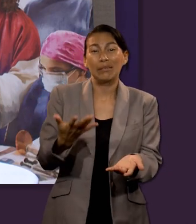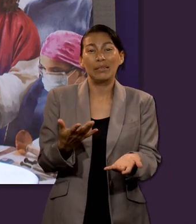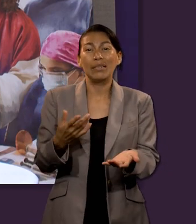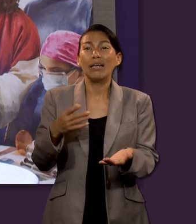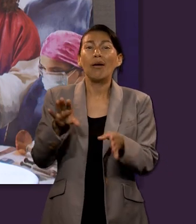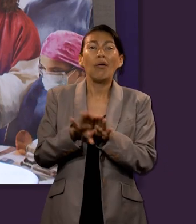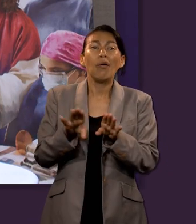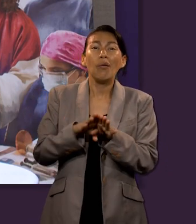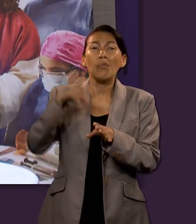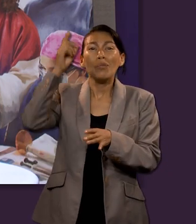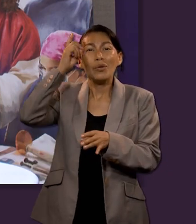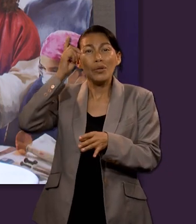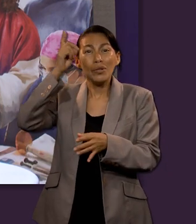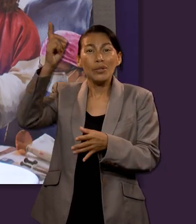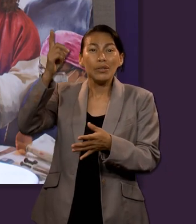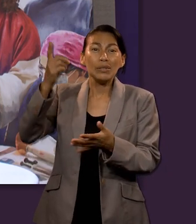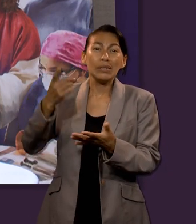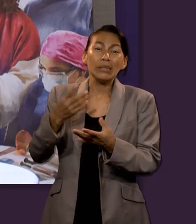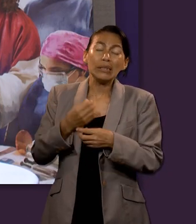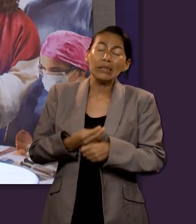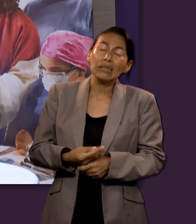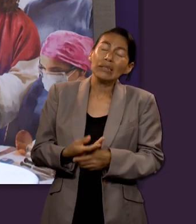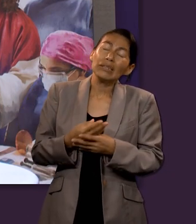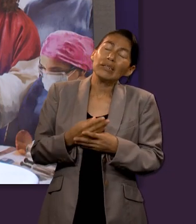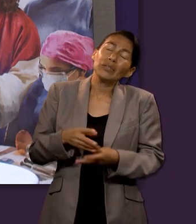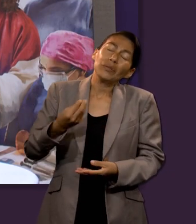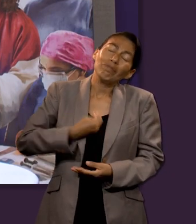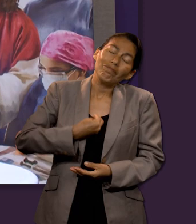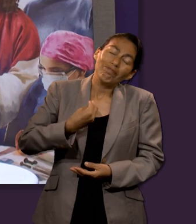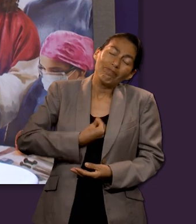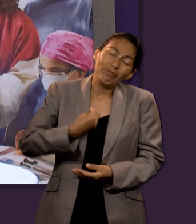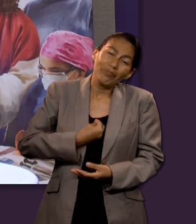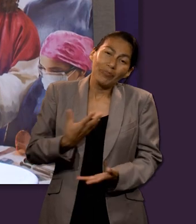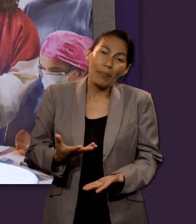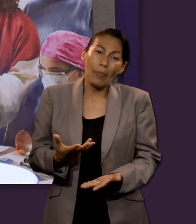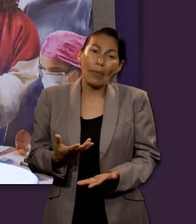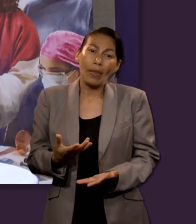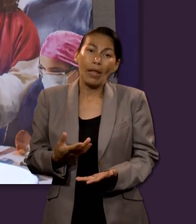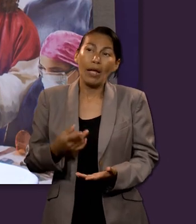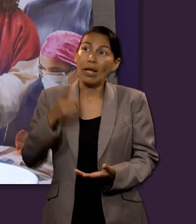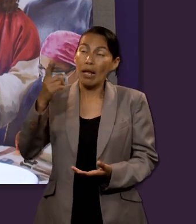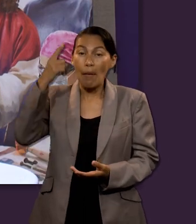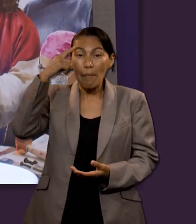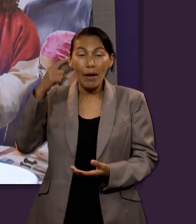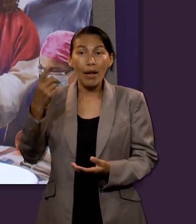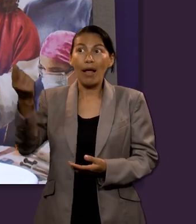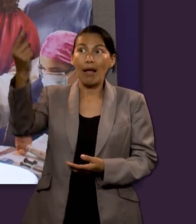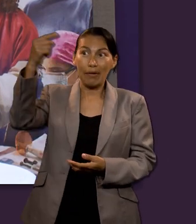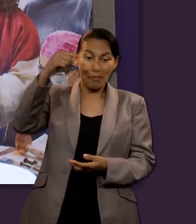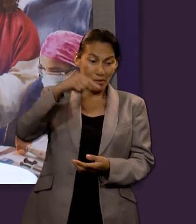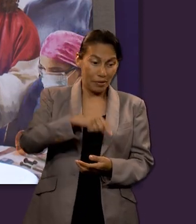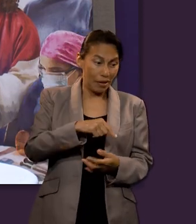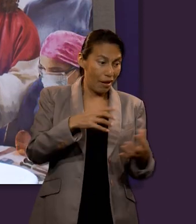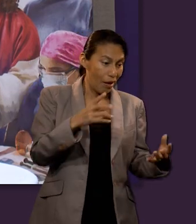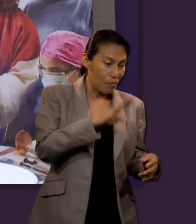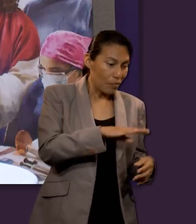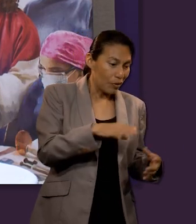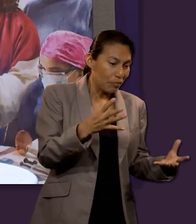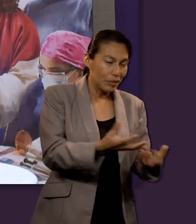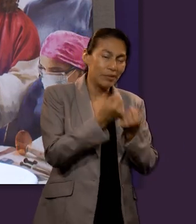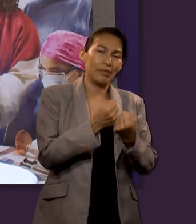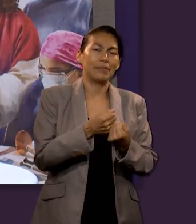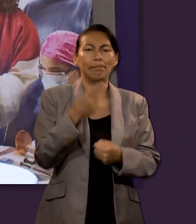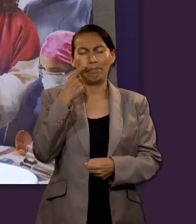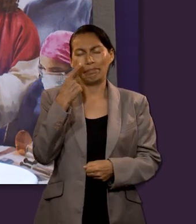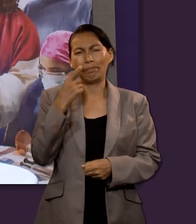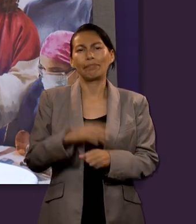yo no sé como dios se aguantaba las ganas de que su hijo se encarnará para acelerar ese proceso hay un texto que